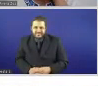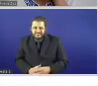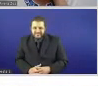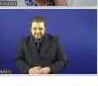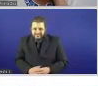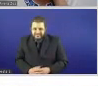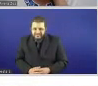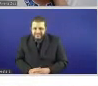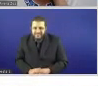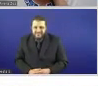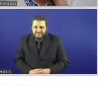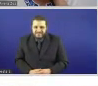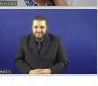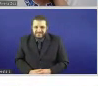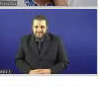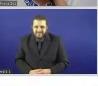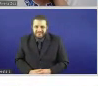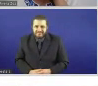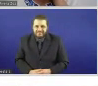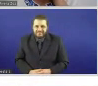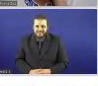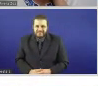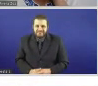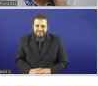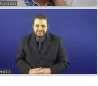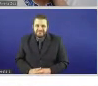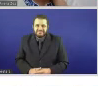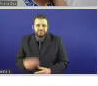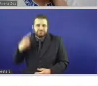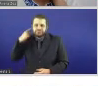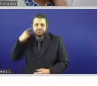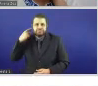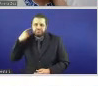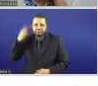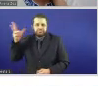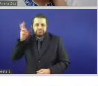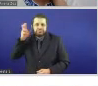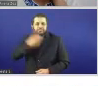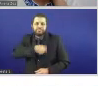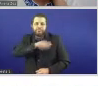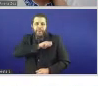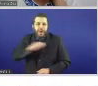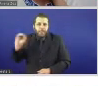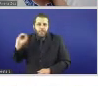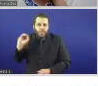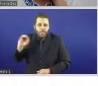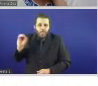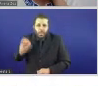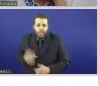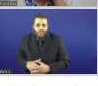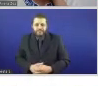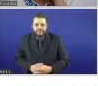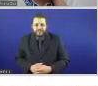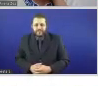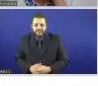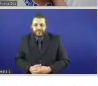or who are otherwise historically marginalized. How can feminist movements promote transformative change on this in particular? What are some of